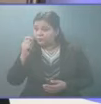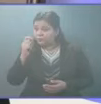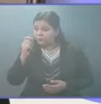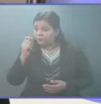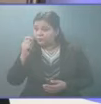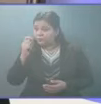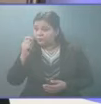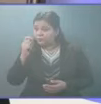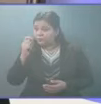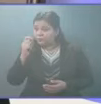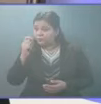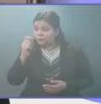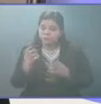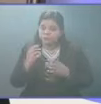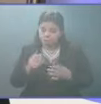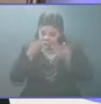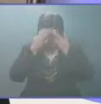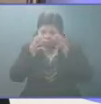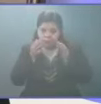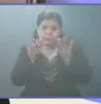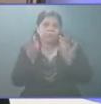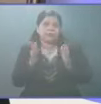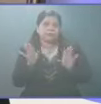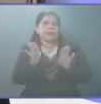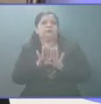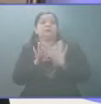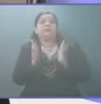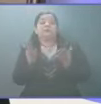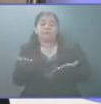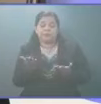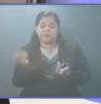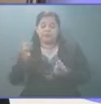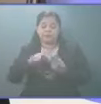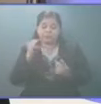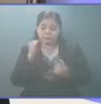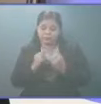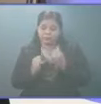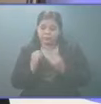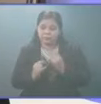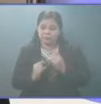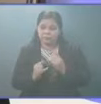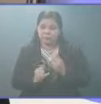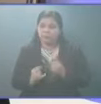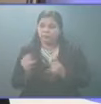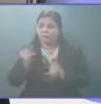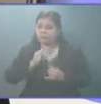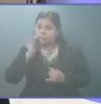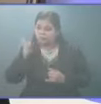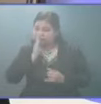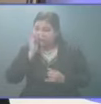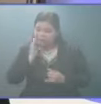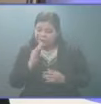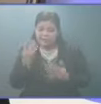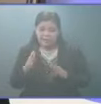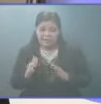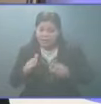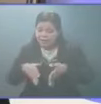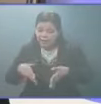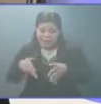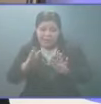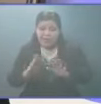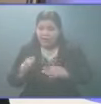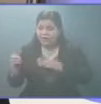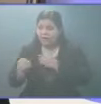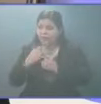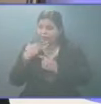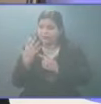la voluntad de quedarse encerrado, ¿verdad? Porque al final la contaminación usted la va a adquirir en la calle, no